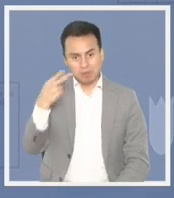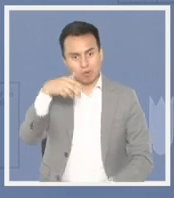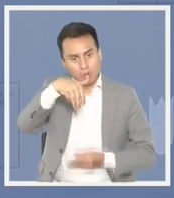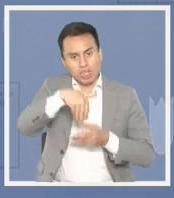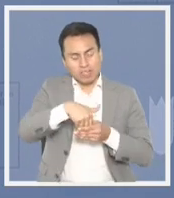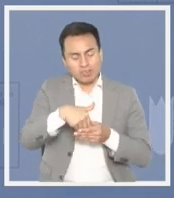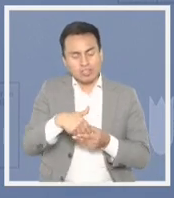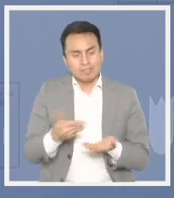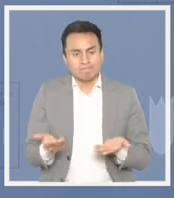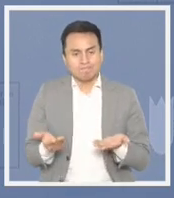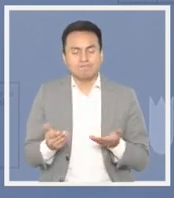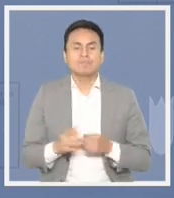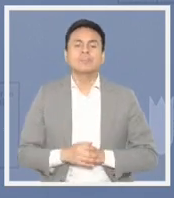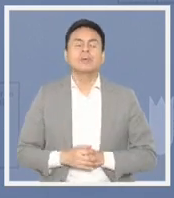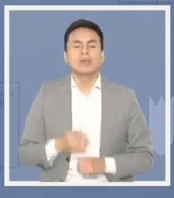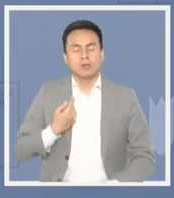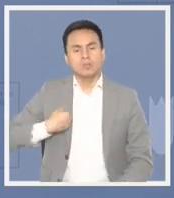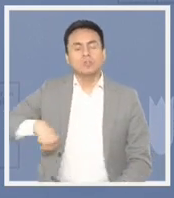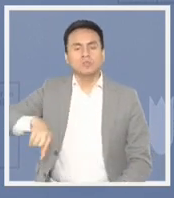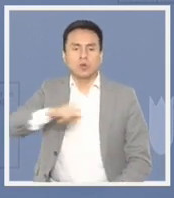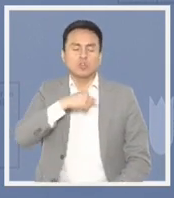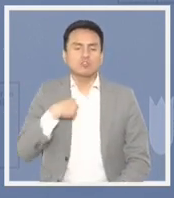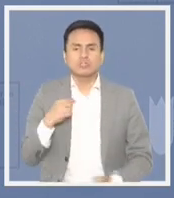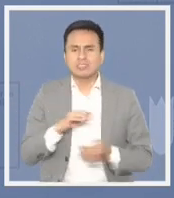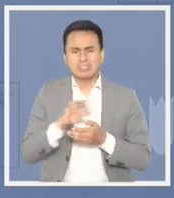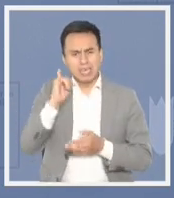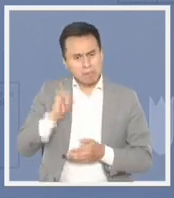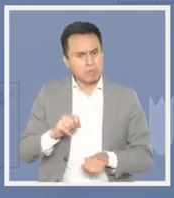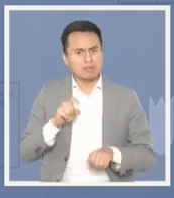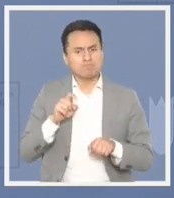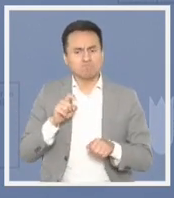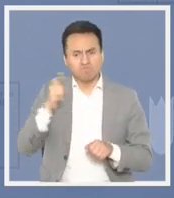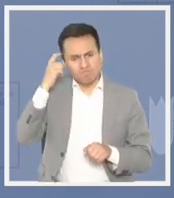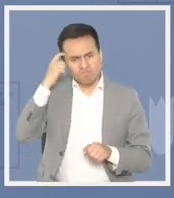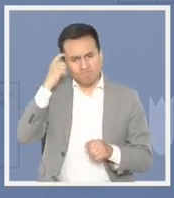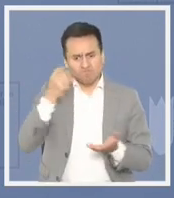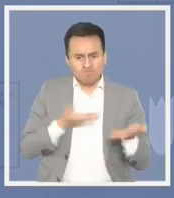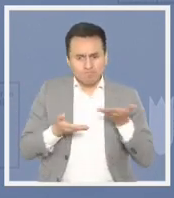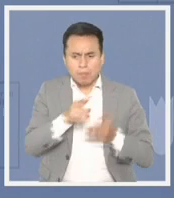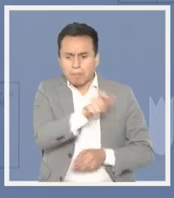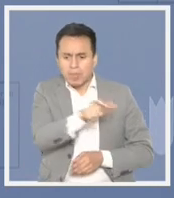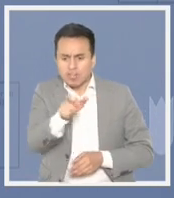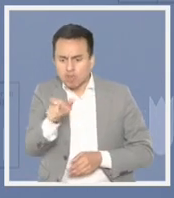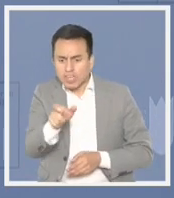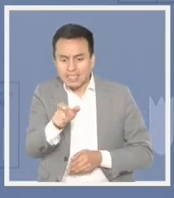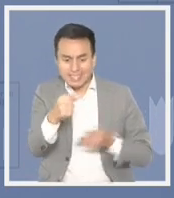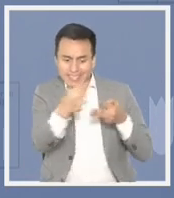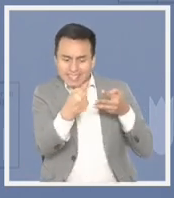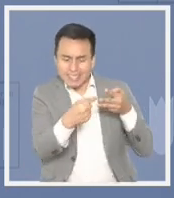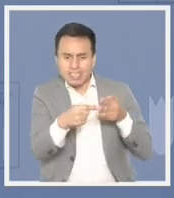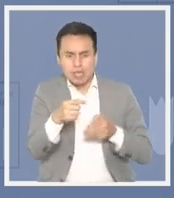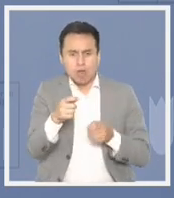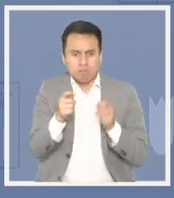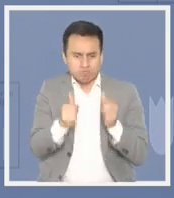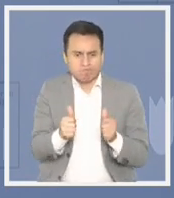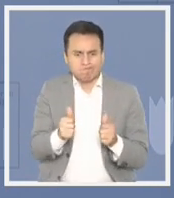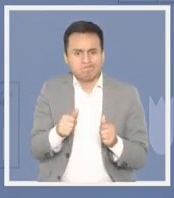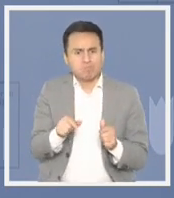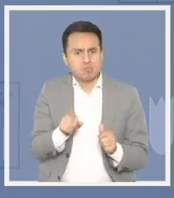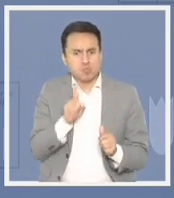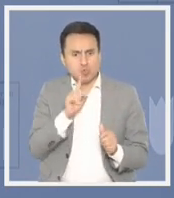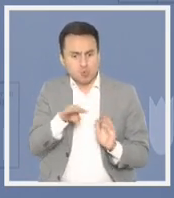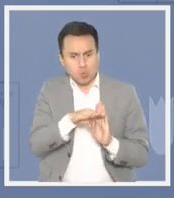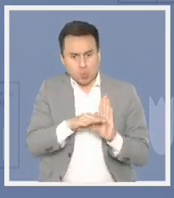votaciones y hemos en todos los momentos buscado a las personas que cumplen con las competencias y que